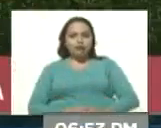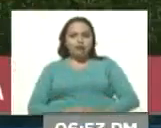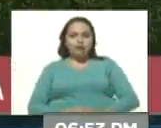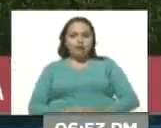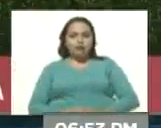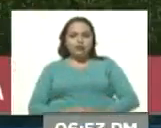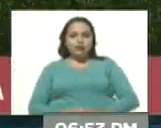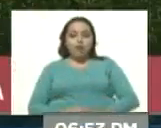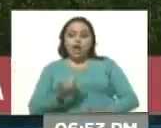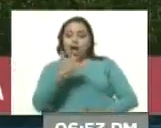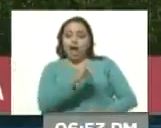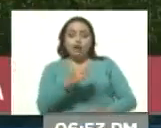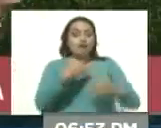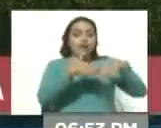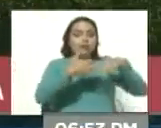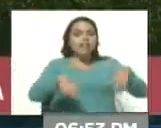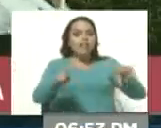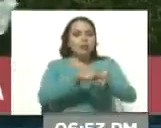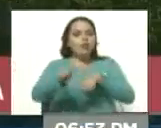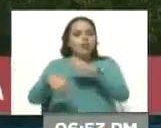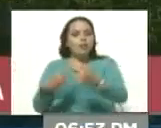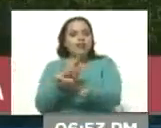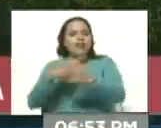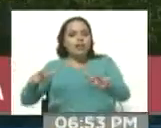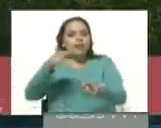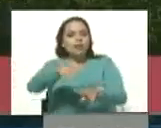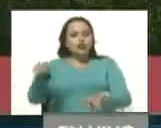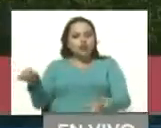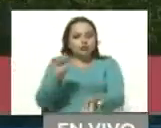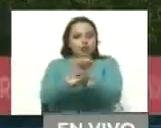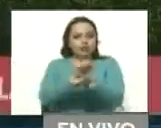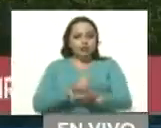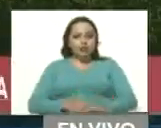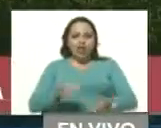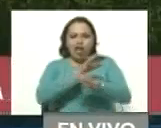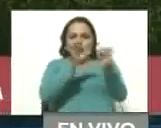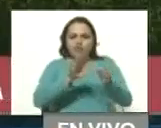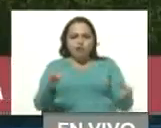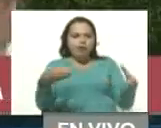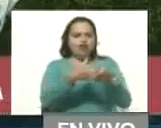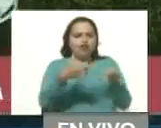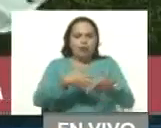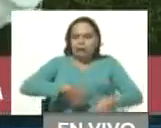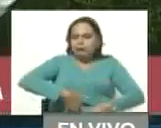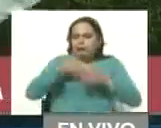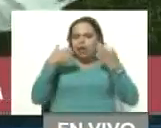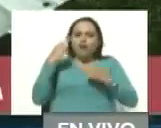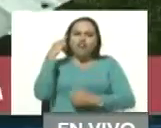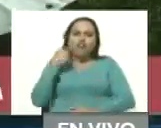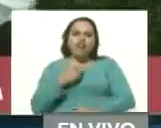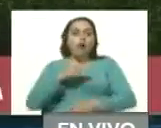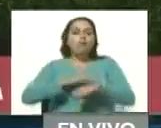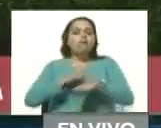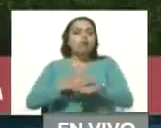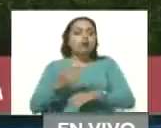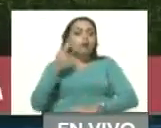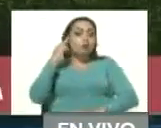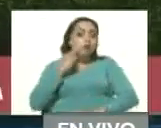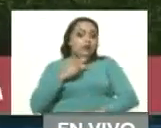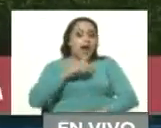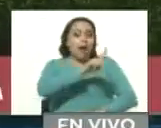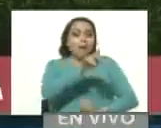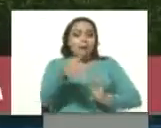1854 liberaron esclavizados y creo que fue la razón por la cual la oligarquía dio tanto a bolívar porque bolívar de 1816